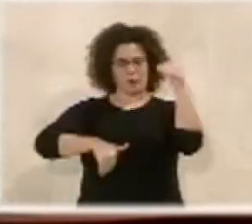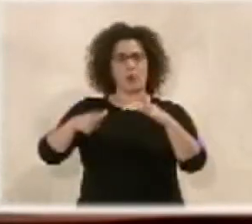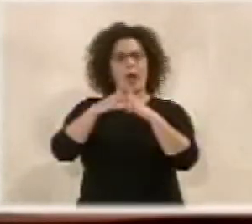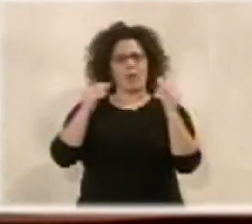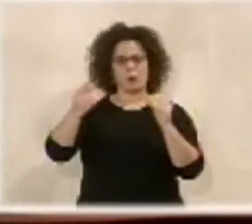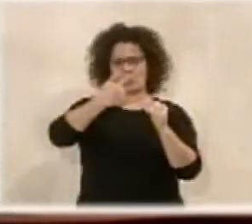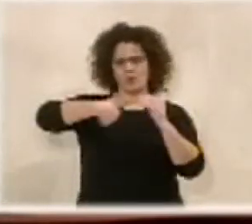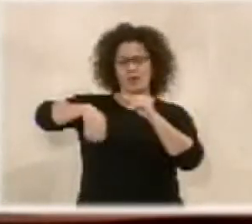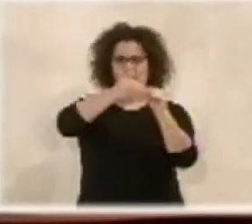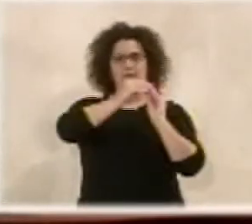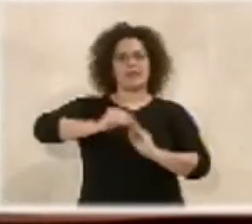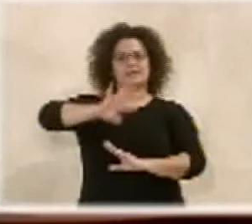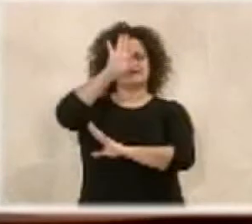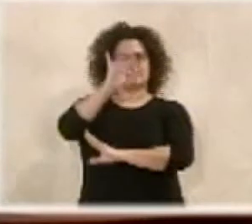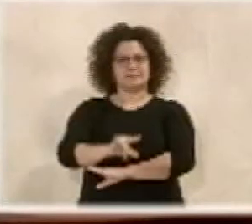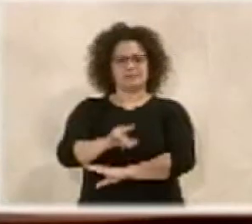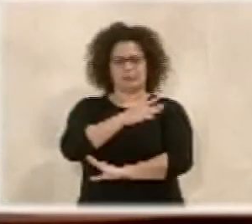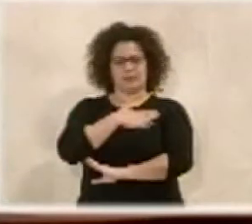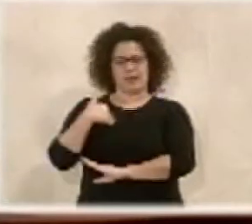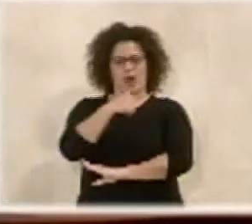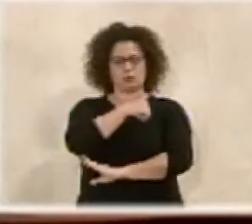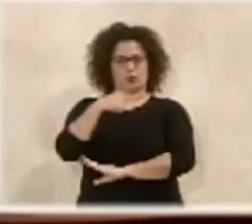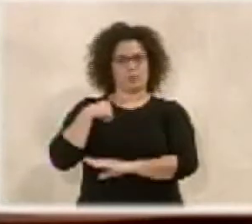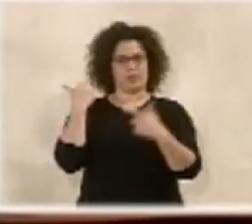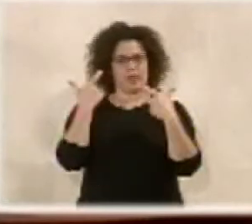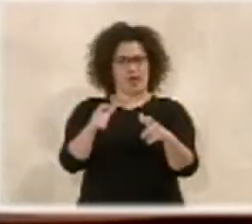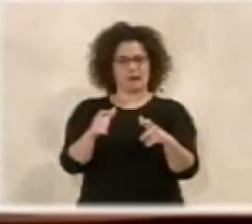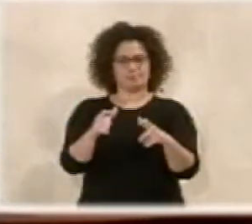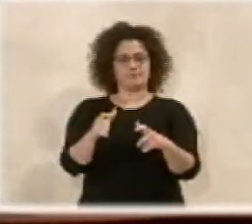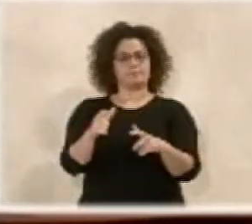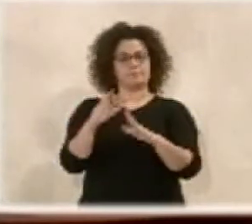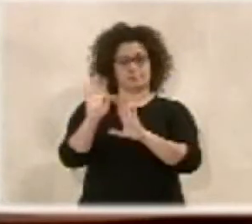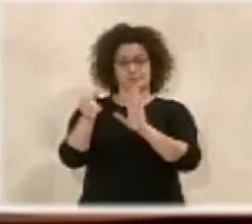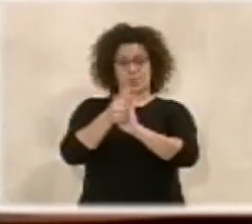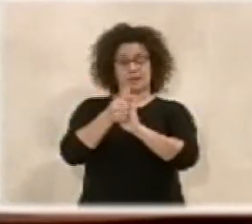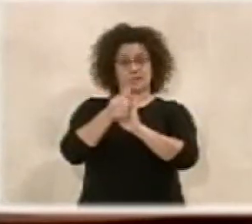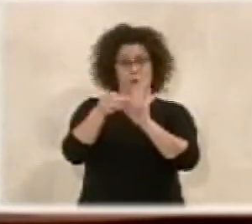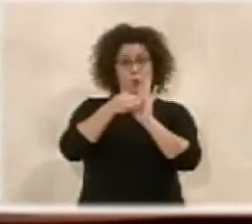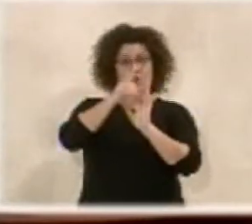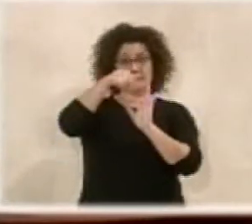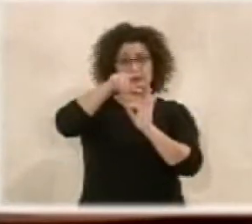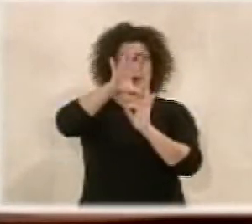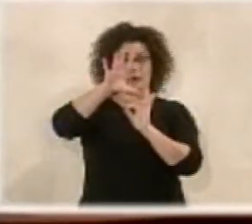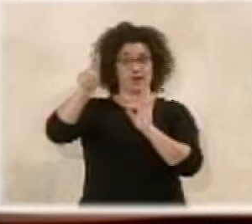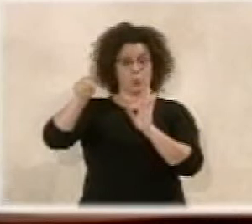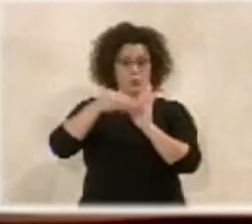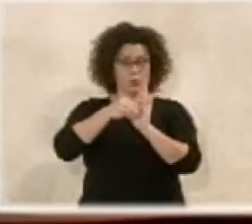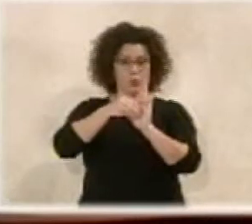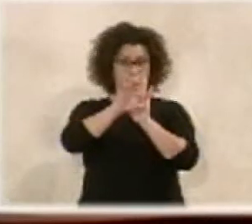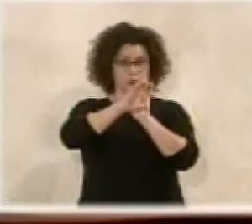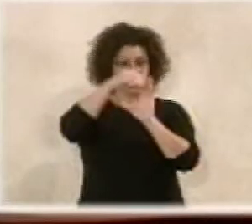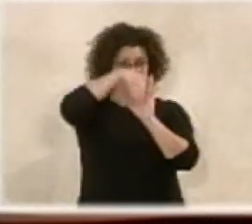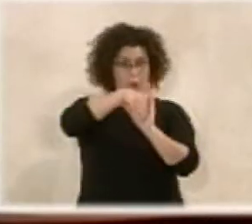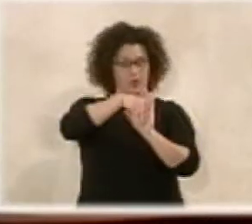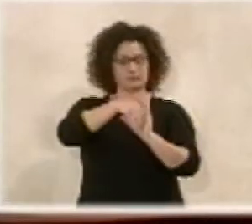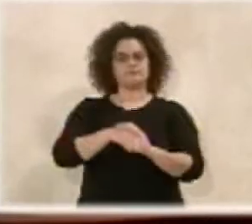sí a que Andalucía se convirtiera en una autonomía, como recoge el artículo 151 de la Constitución Española. Se